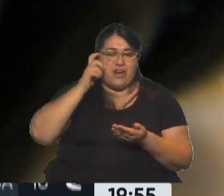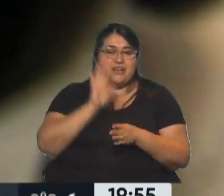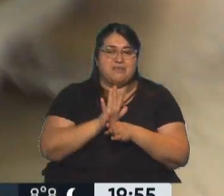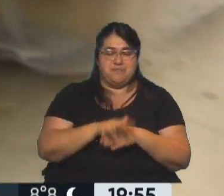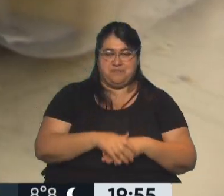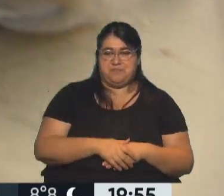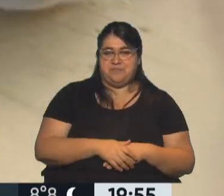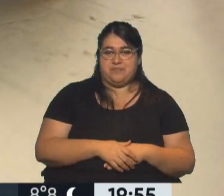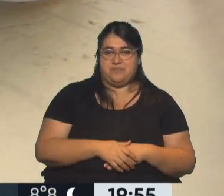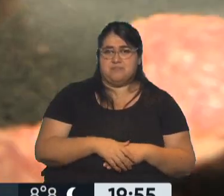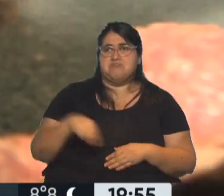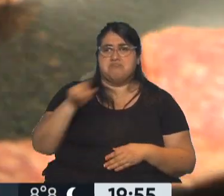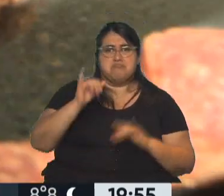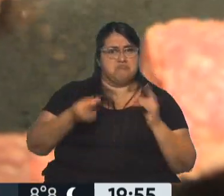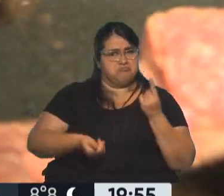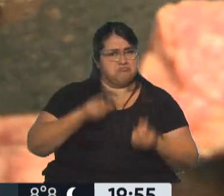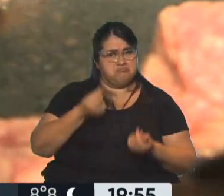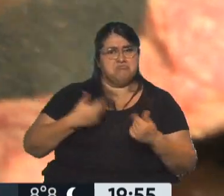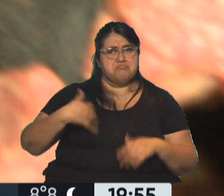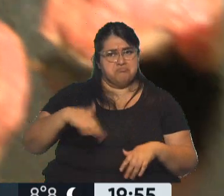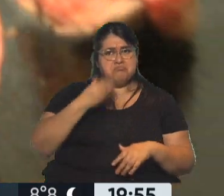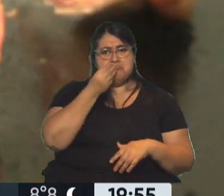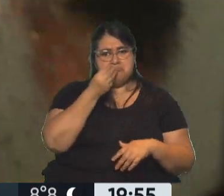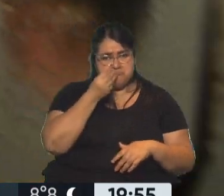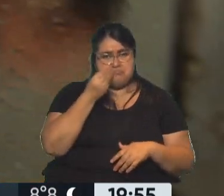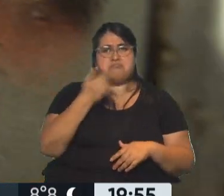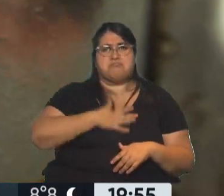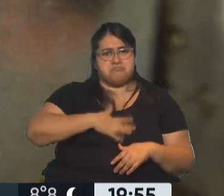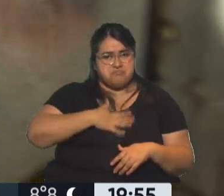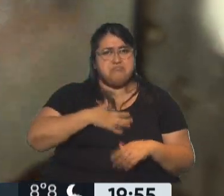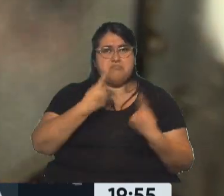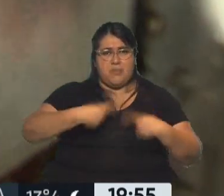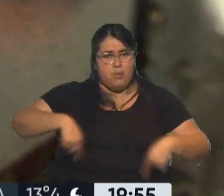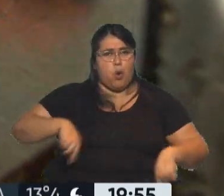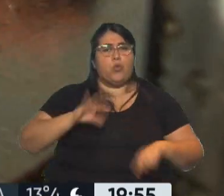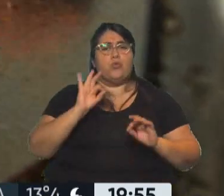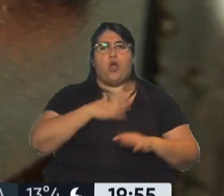Islas. Tiene mucha aceptación, por suerte. La verdad que pasó toda la gente, todos muy contentos con el producto,